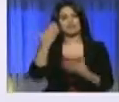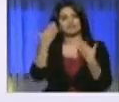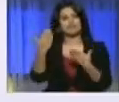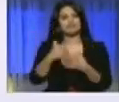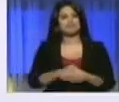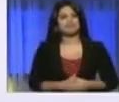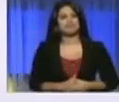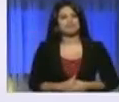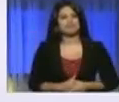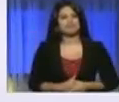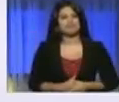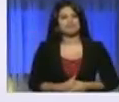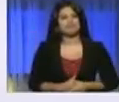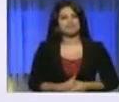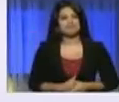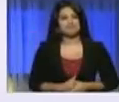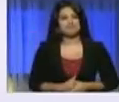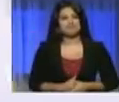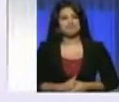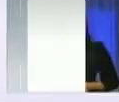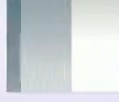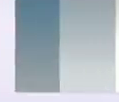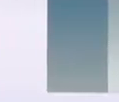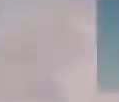Ruz. Adelante.